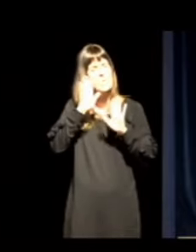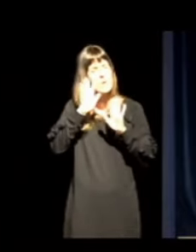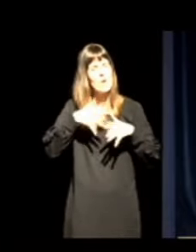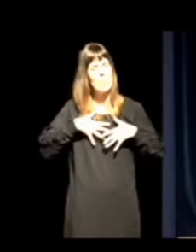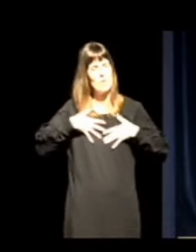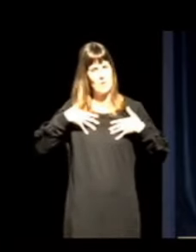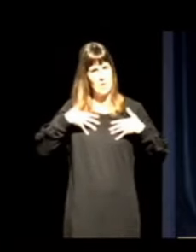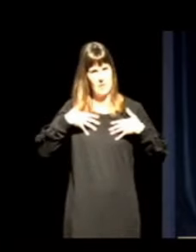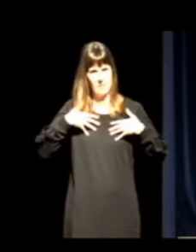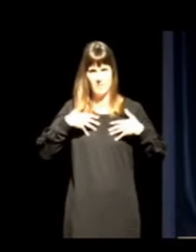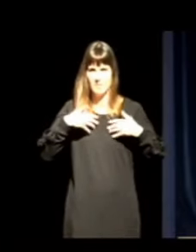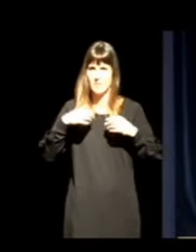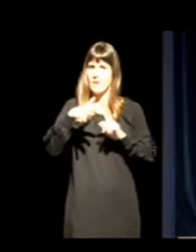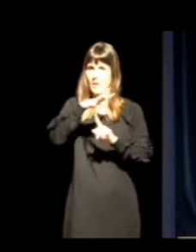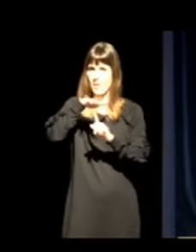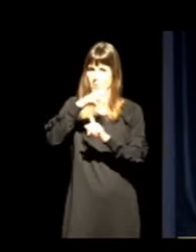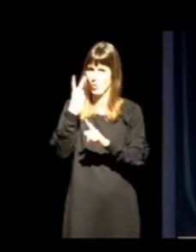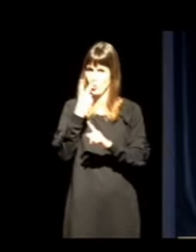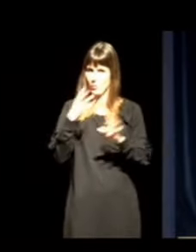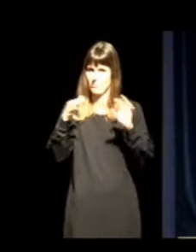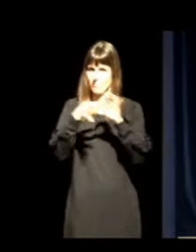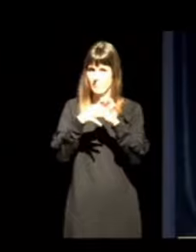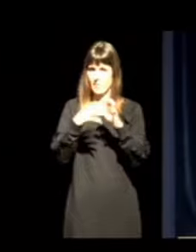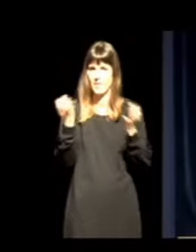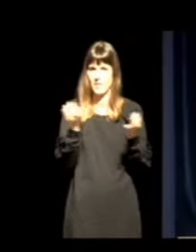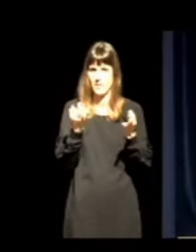emocional. Si queremos